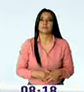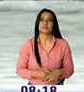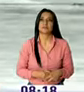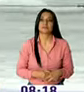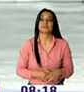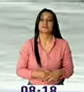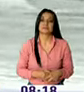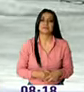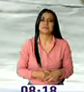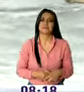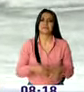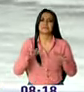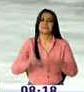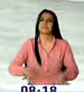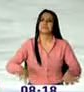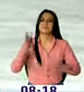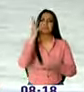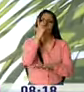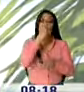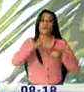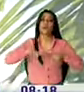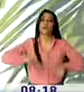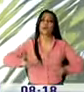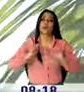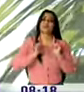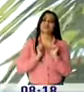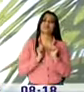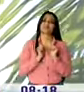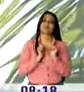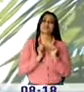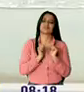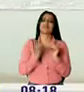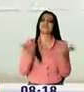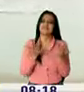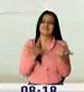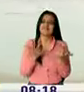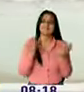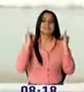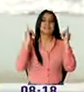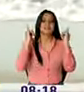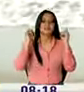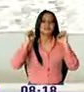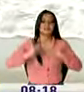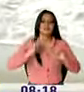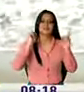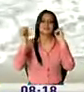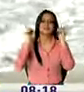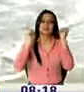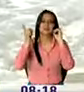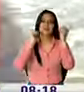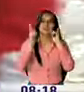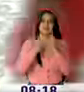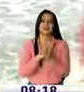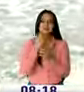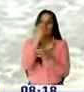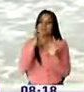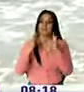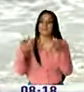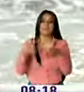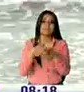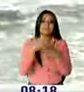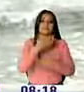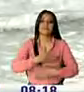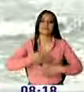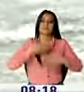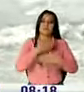Paraíso para el descanso, la diversión y el buen vivir es Atacames. Es muy bonito pasar este tiempo con ellos y venimos a disfrutar por toda